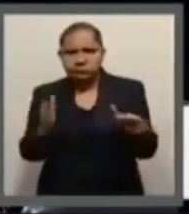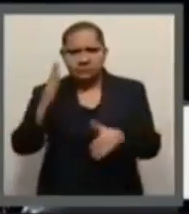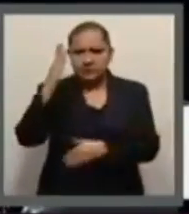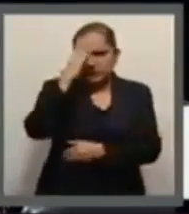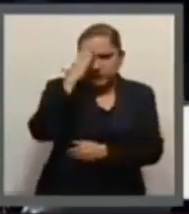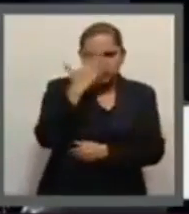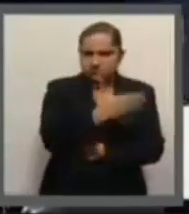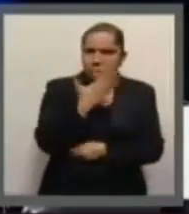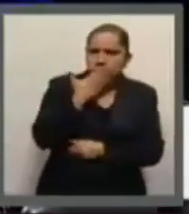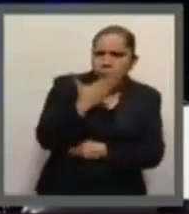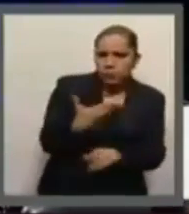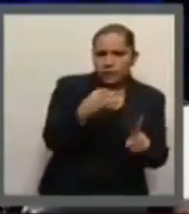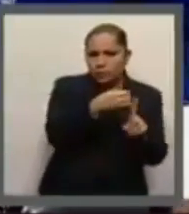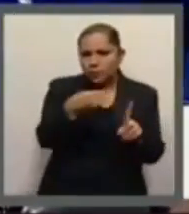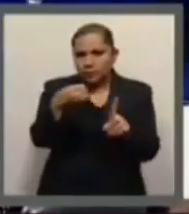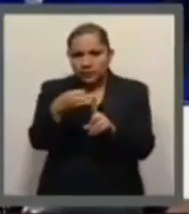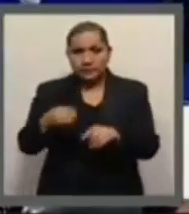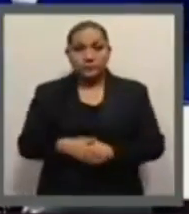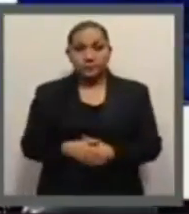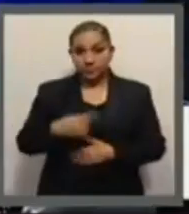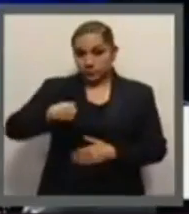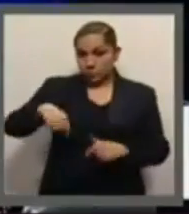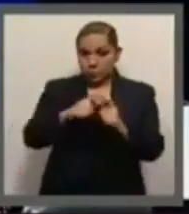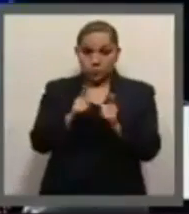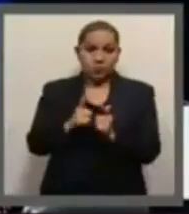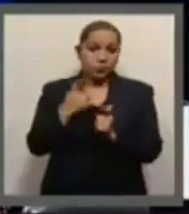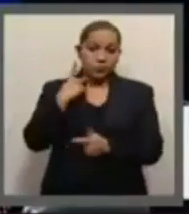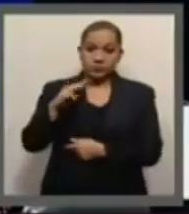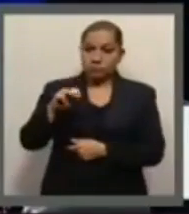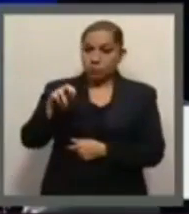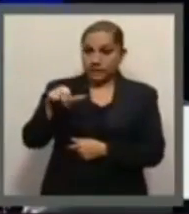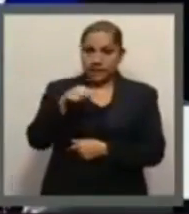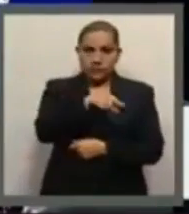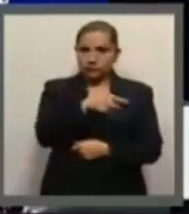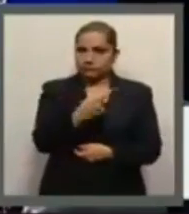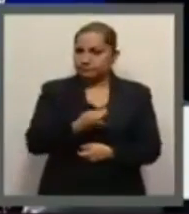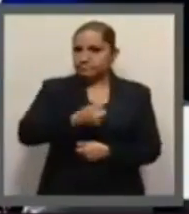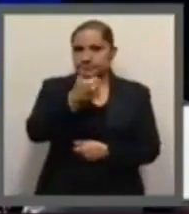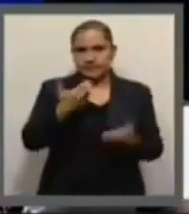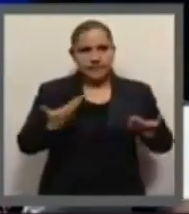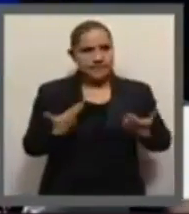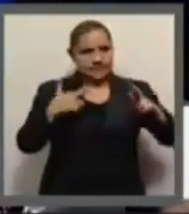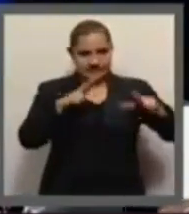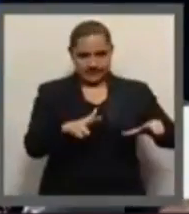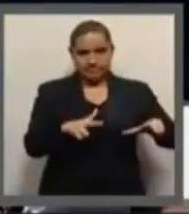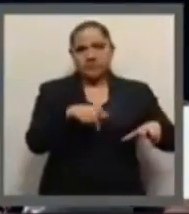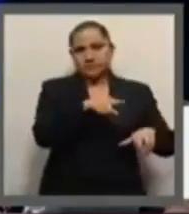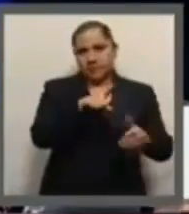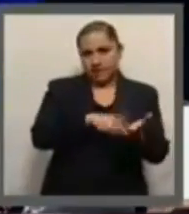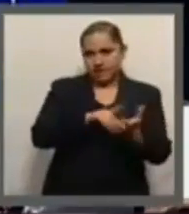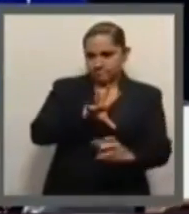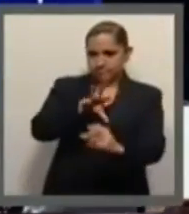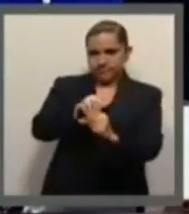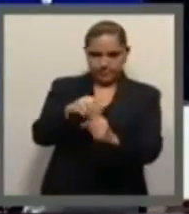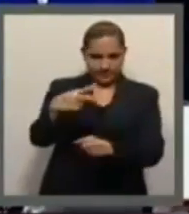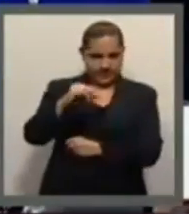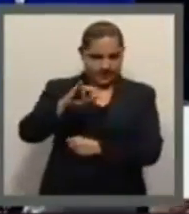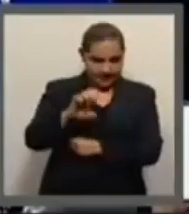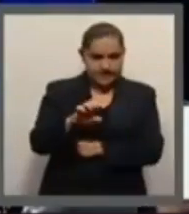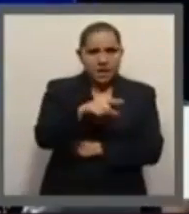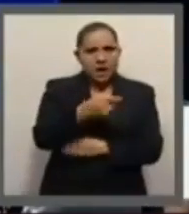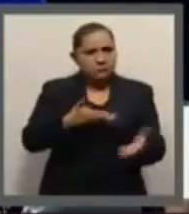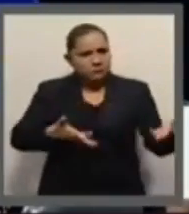organizador. Gran pilar de Morena como su primer representante nacional ante el órgano electoral, donde obtuvo